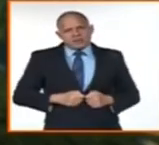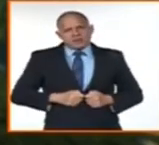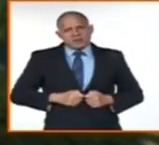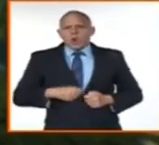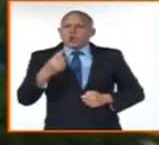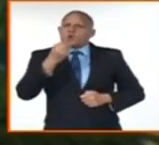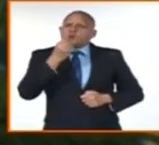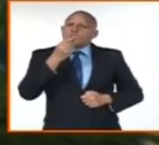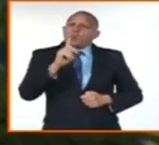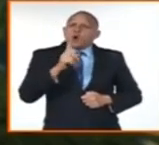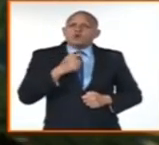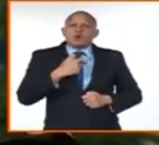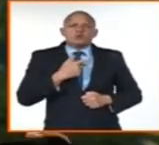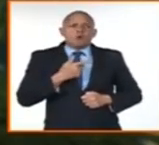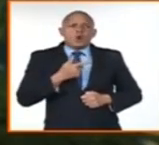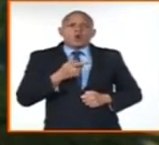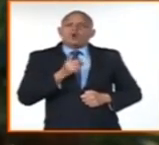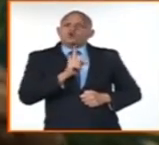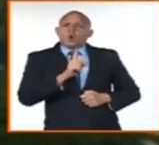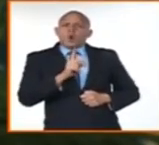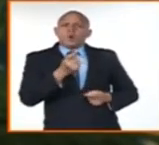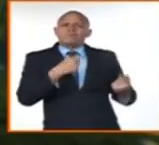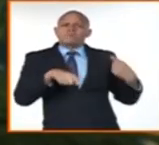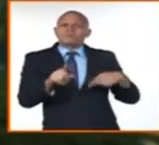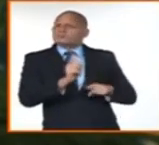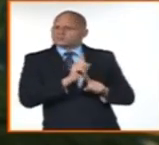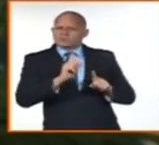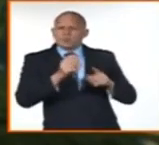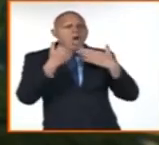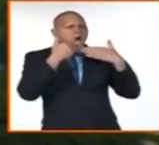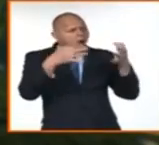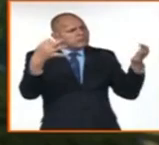a la verdad. No. Y más cuando nosotros estamos del lado de la verdad.